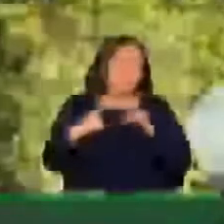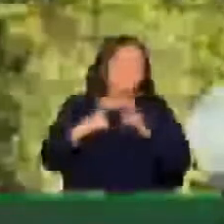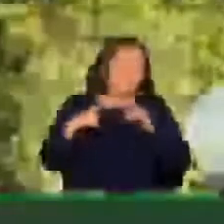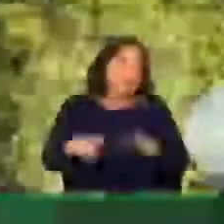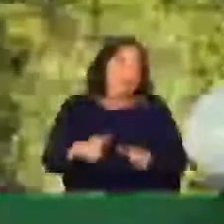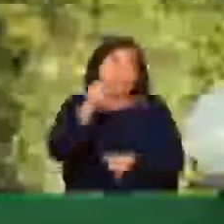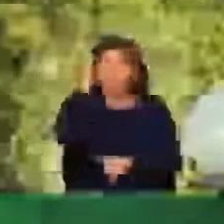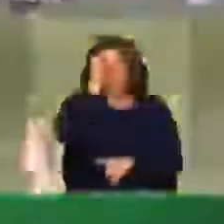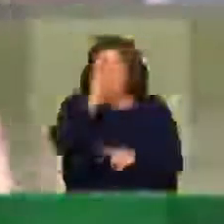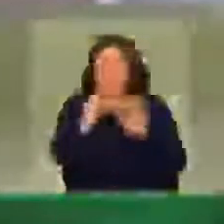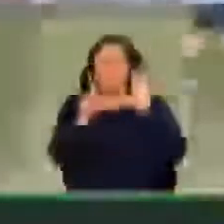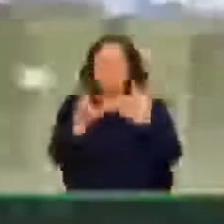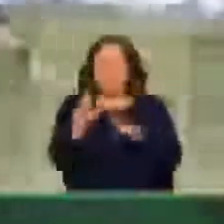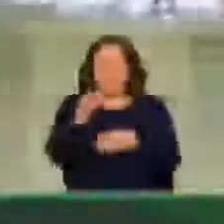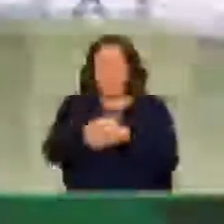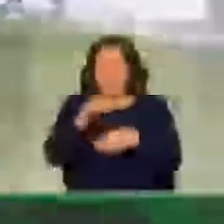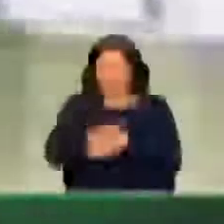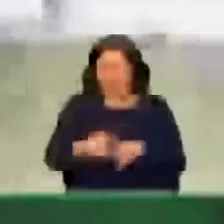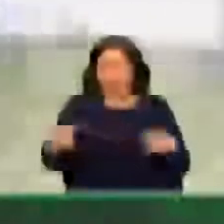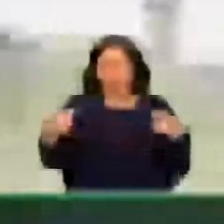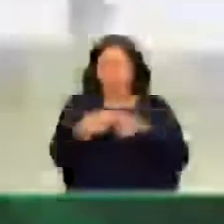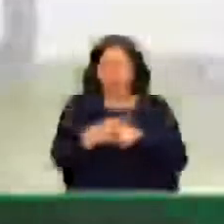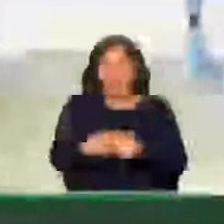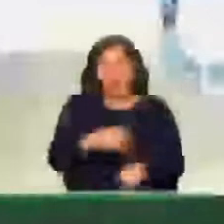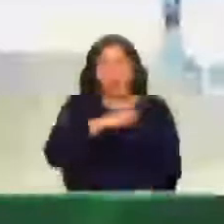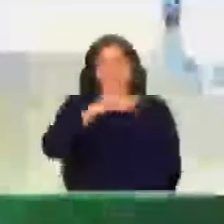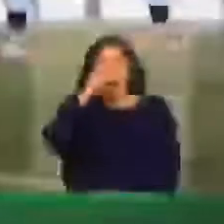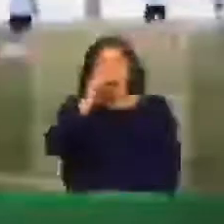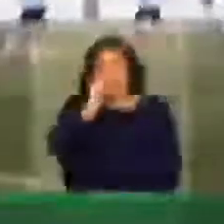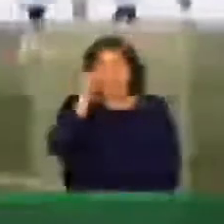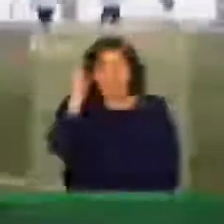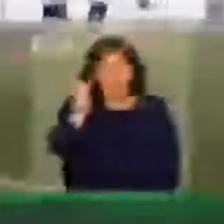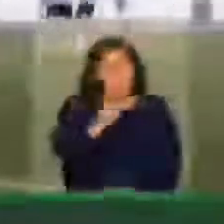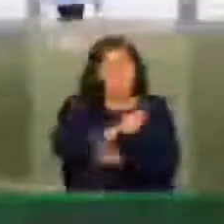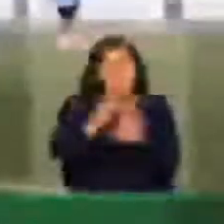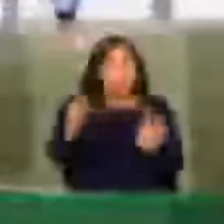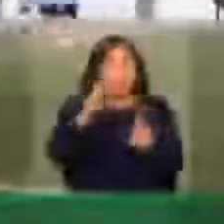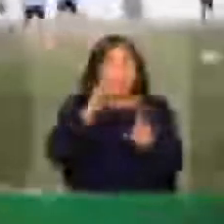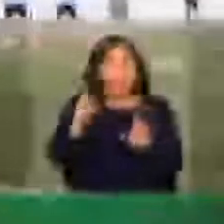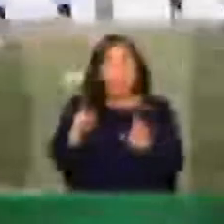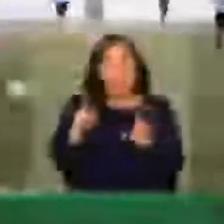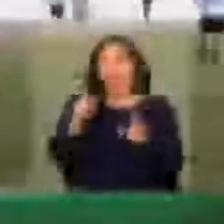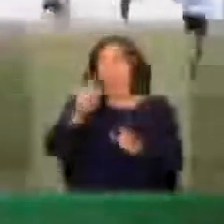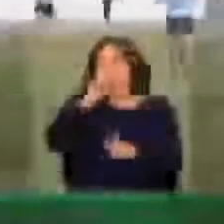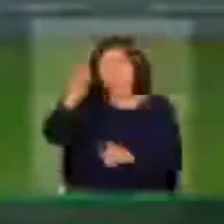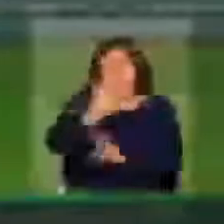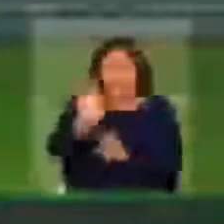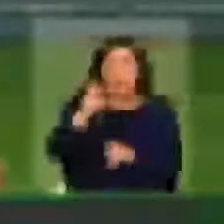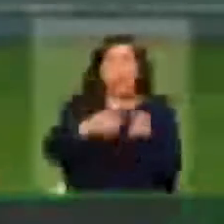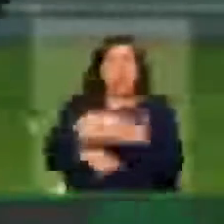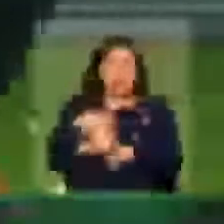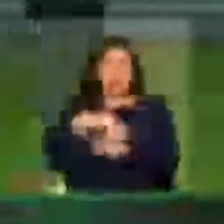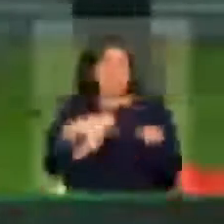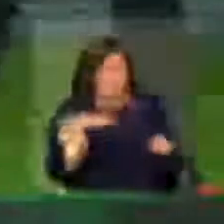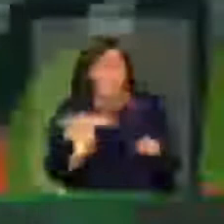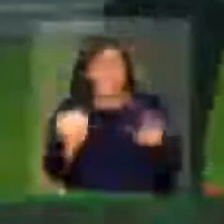las 7 de la tarde. Los futbolistas que tenían tarjetas amarillas no fueron amonestados, por lo que estarán a la orden y se